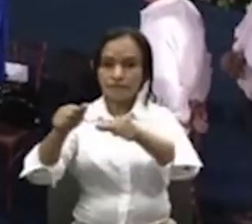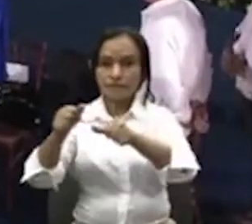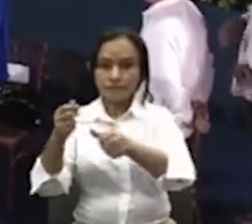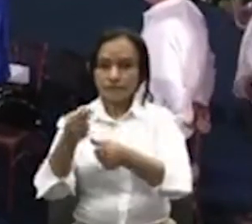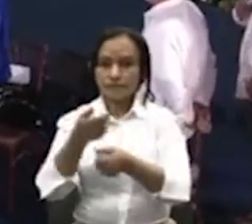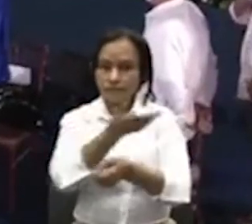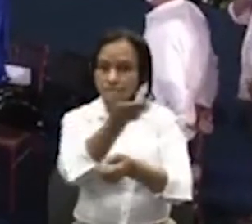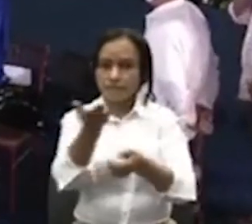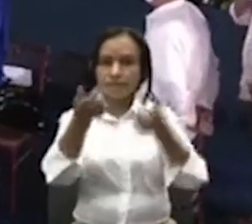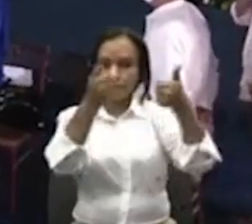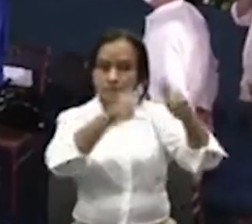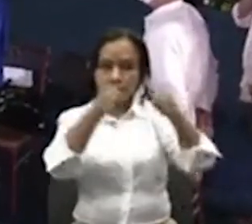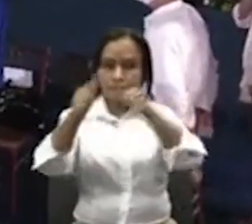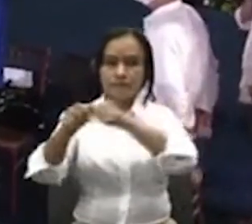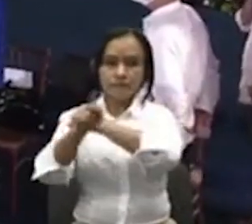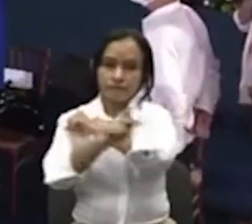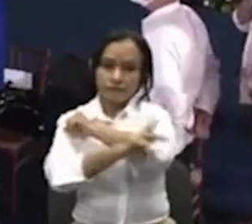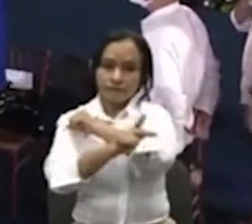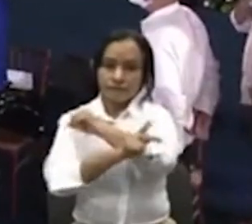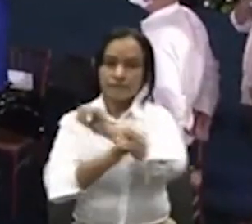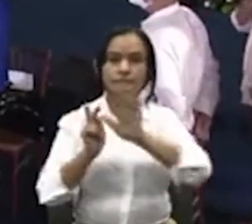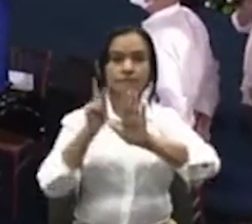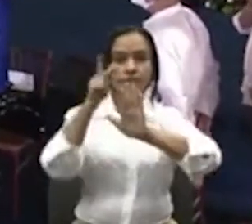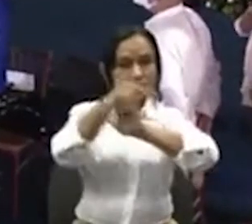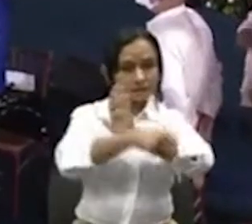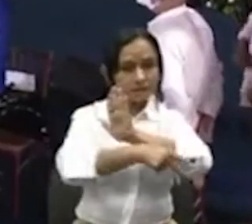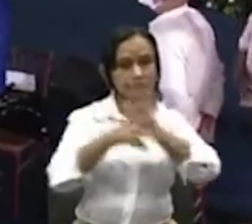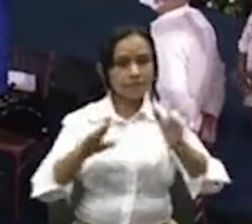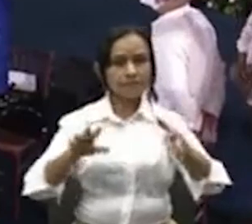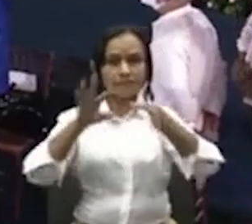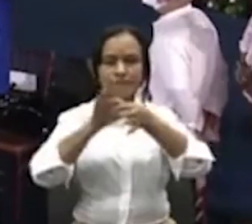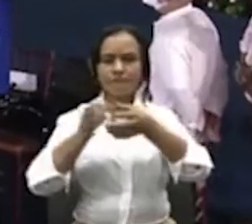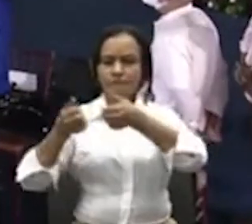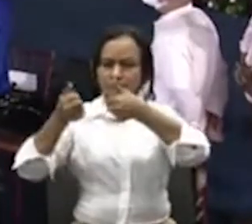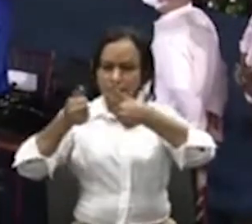nosotros. Y eso es lo que hicimos.